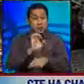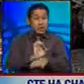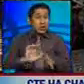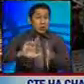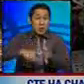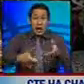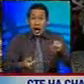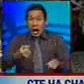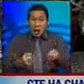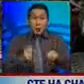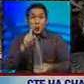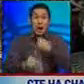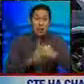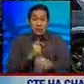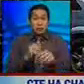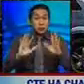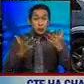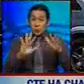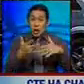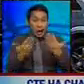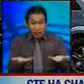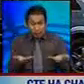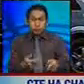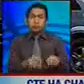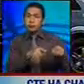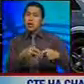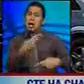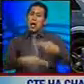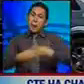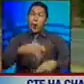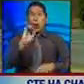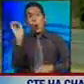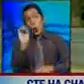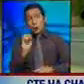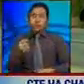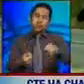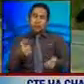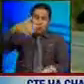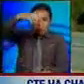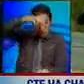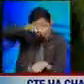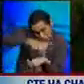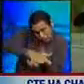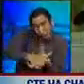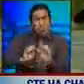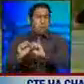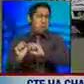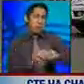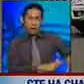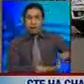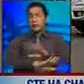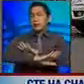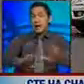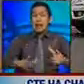propiedad, entrará un proceso de subasta pública o chatarrización. Procedimiento que para el coronel Luis Lalama, jefe del cuerpo de vigilantes de la CTE, ha